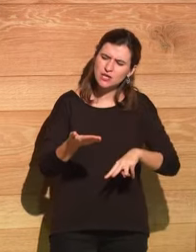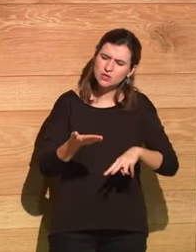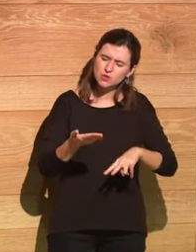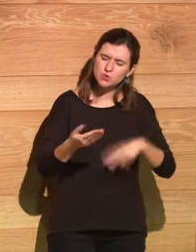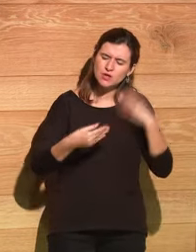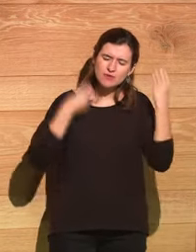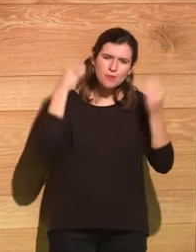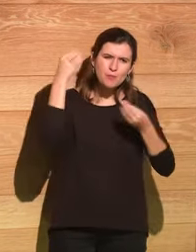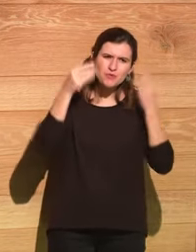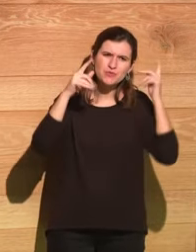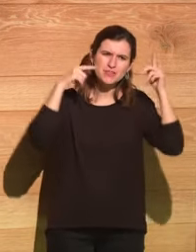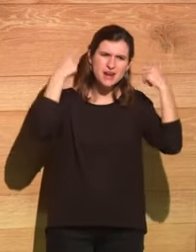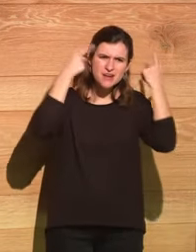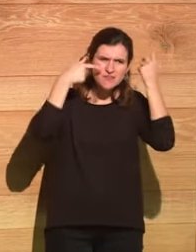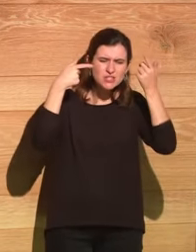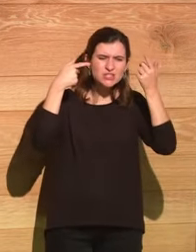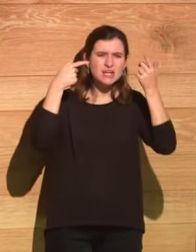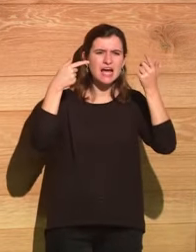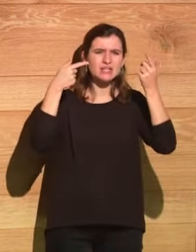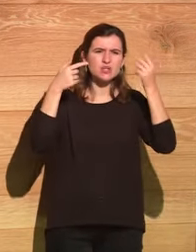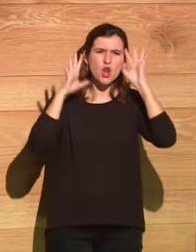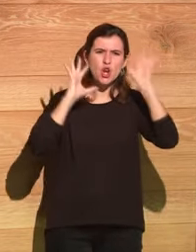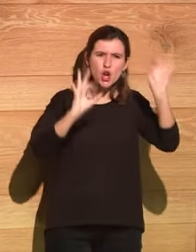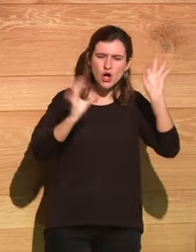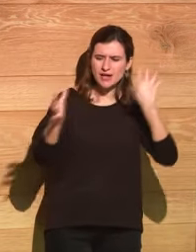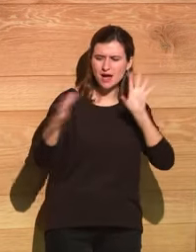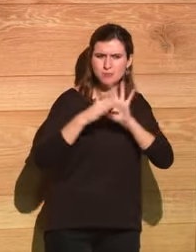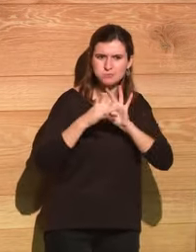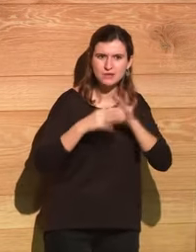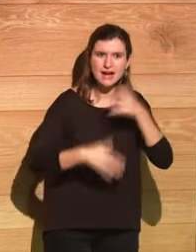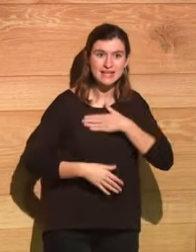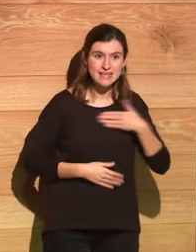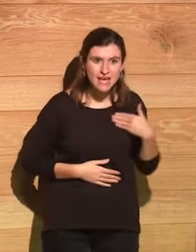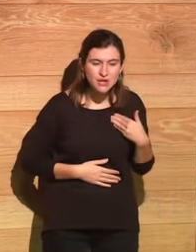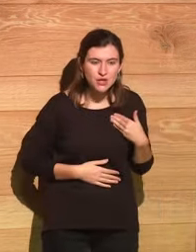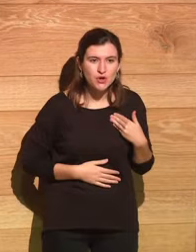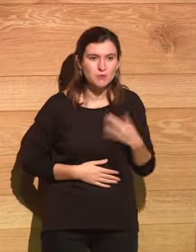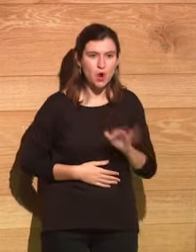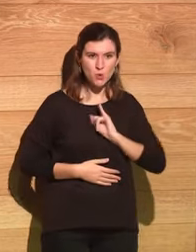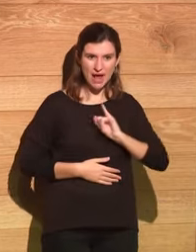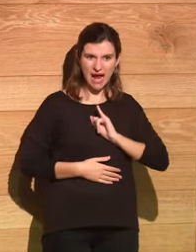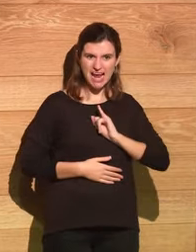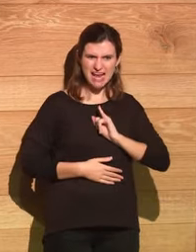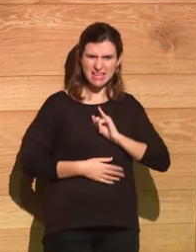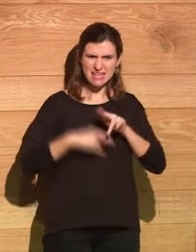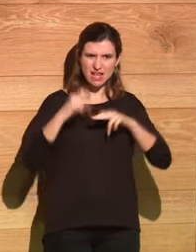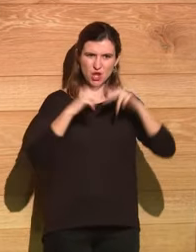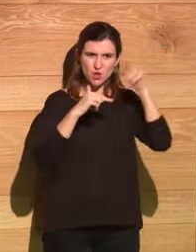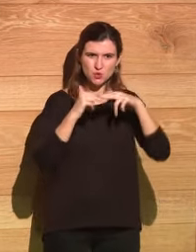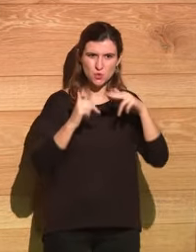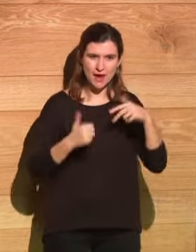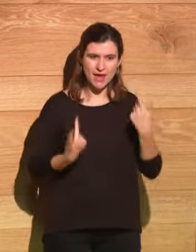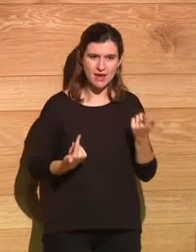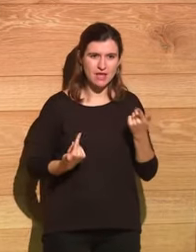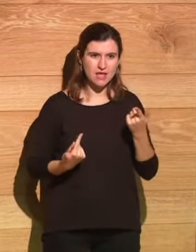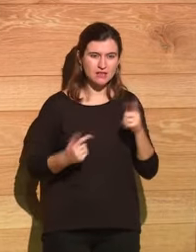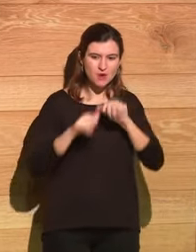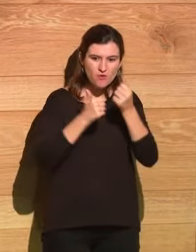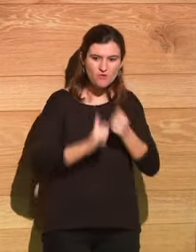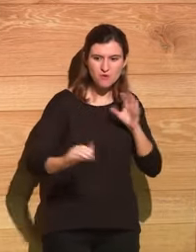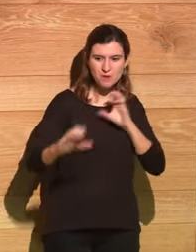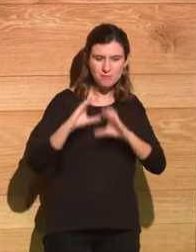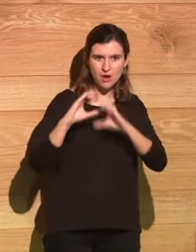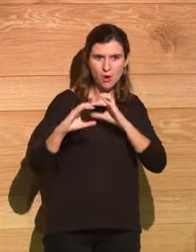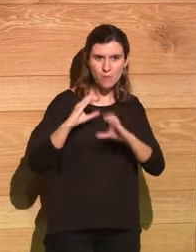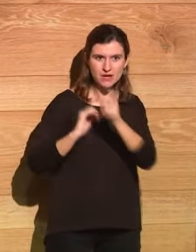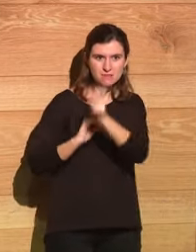a esto y voy a permitir que esto construya una identidad, como bien apuntaba Alejandro, que construya una manera de comunicarme con los otros,